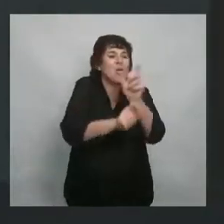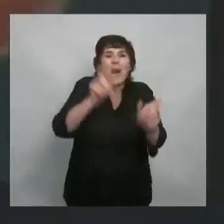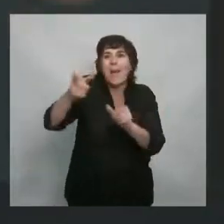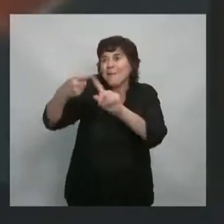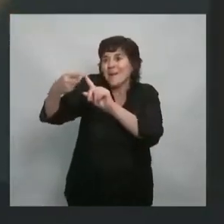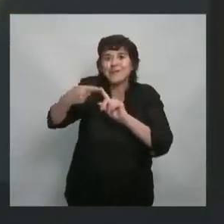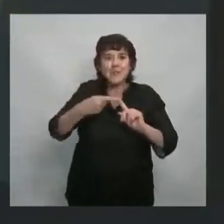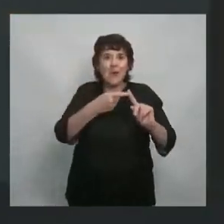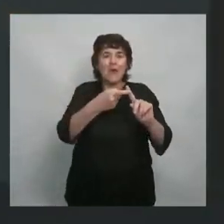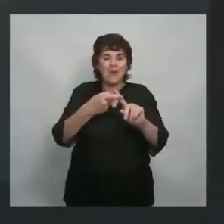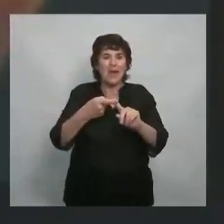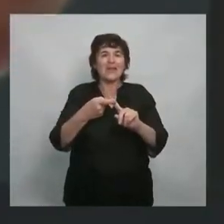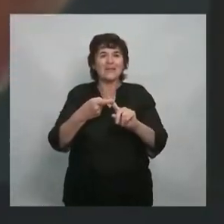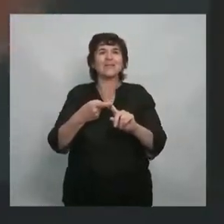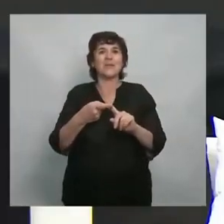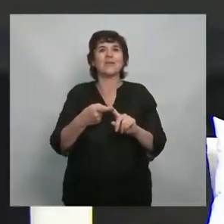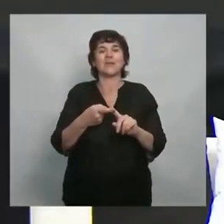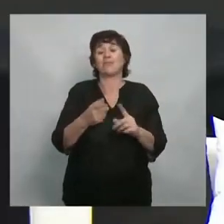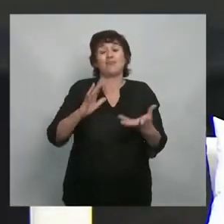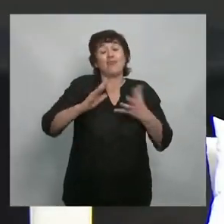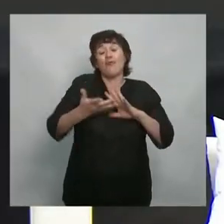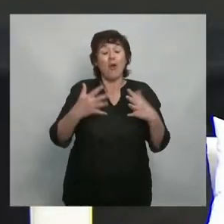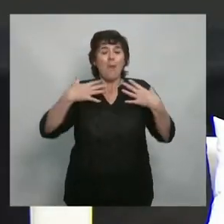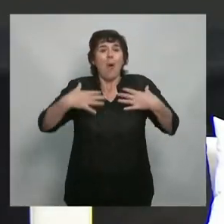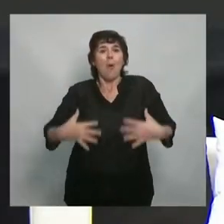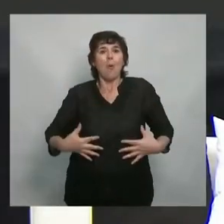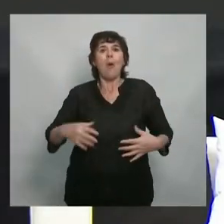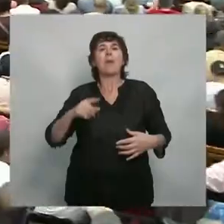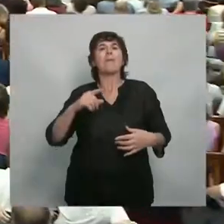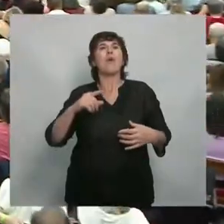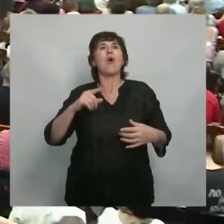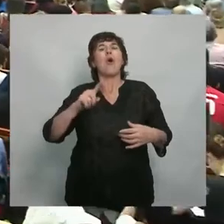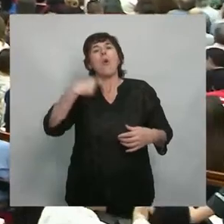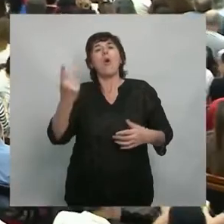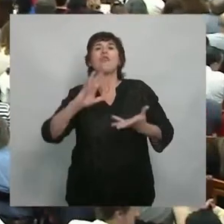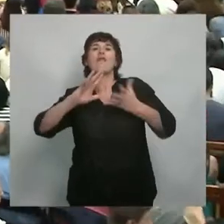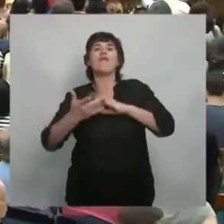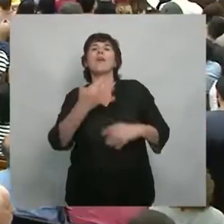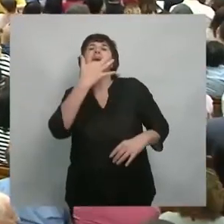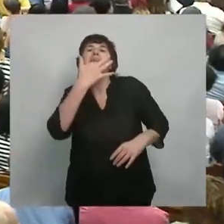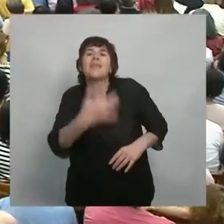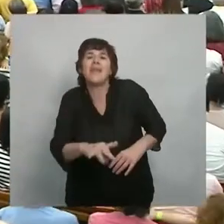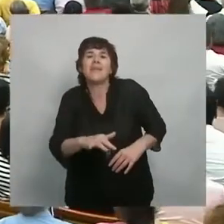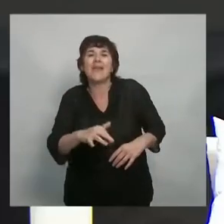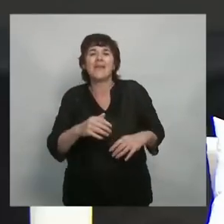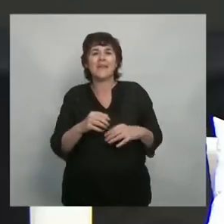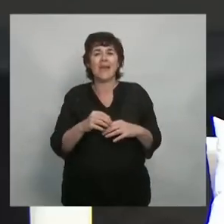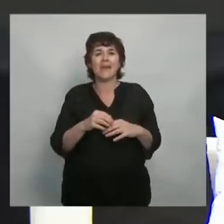como parte de un cuerpo y una manera distinta de entender entonces